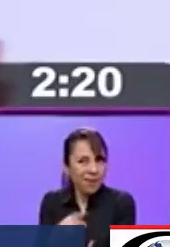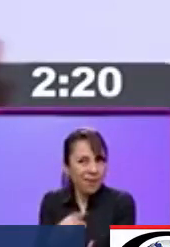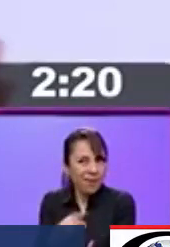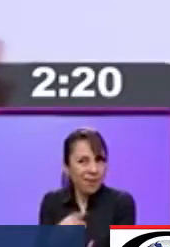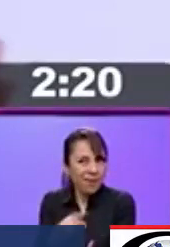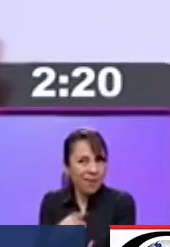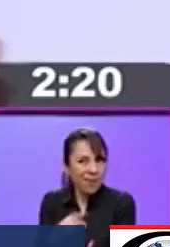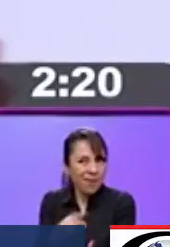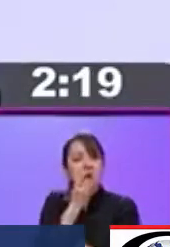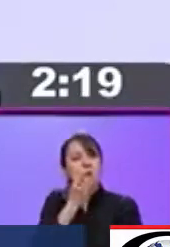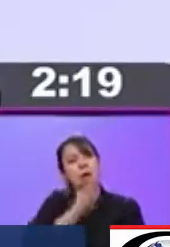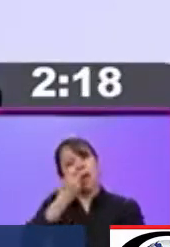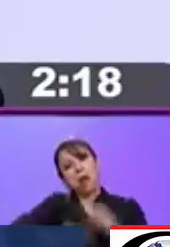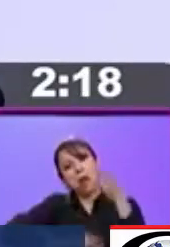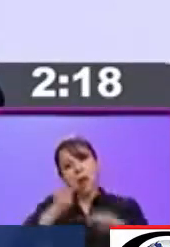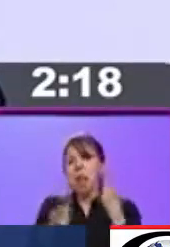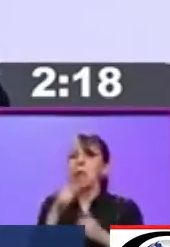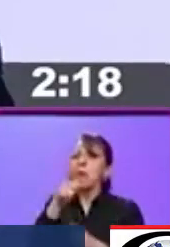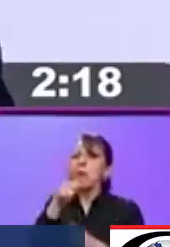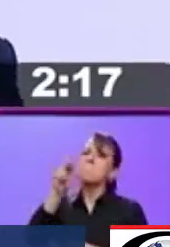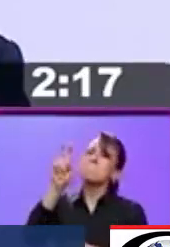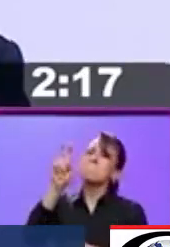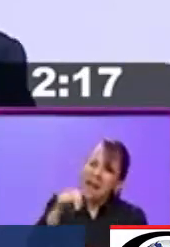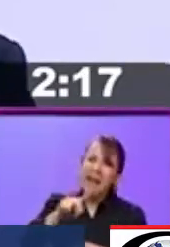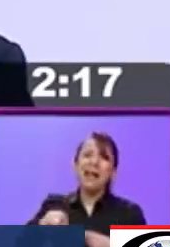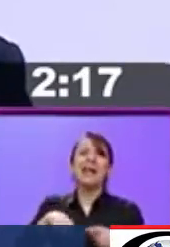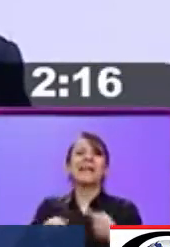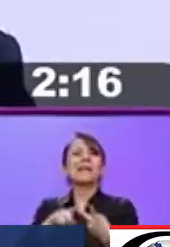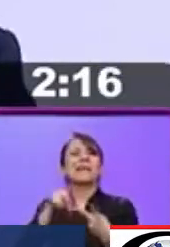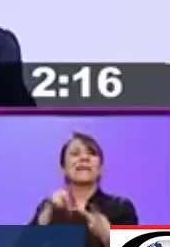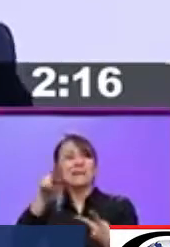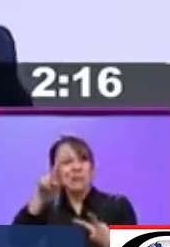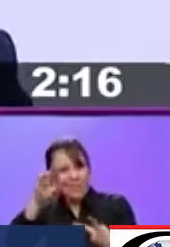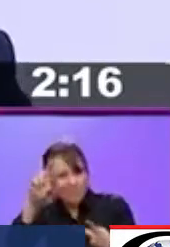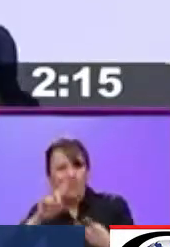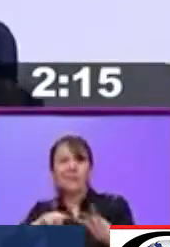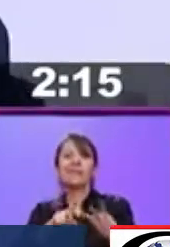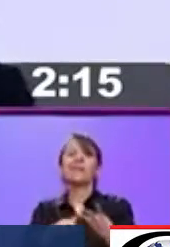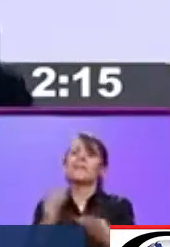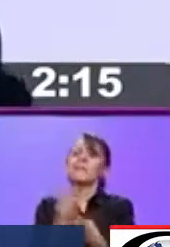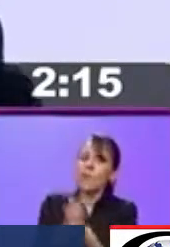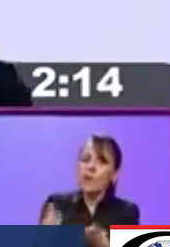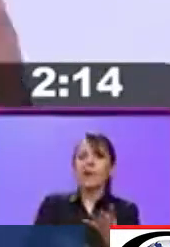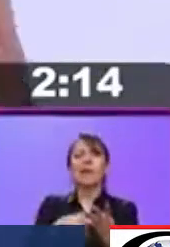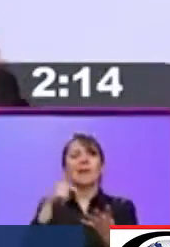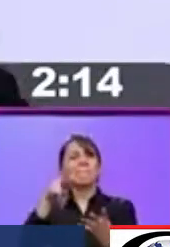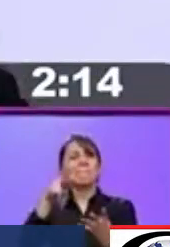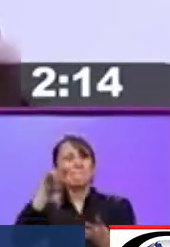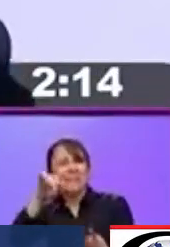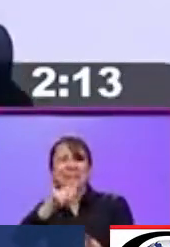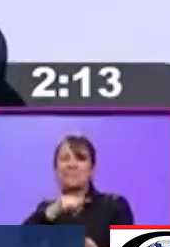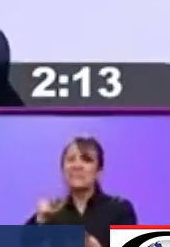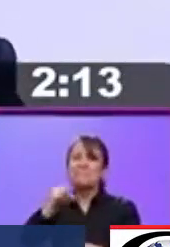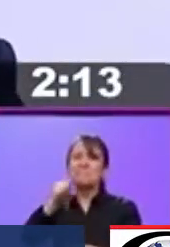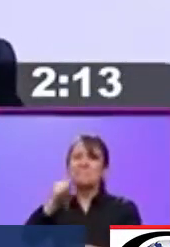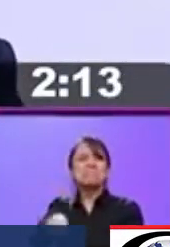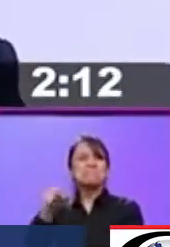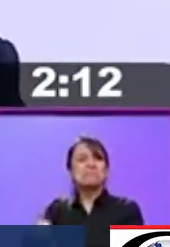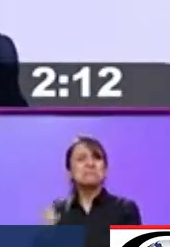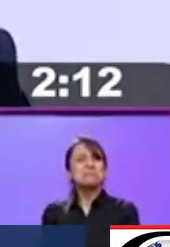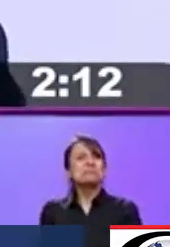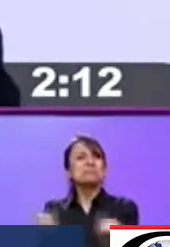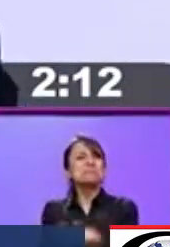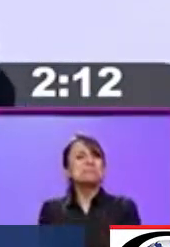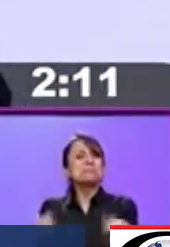tienen. Ellos, ¿quién sabe con quién se están juntando que tienen tanto dinero? ¿Quién sabe dónde lo estarán sacando?